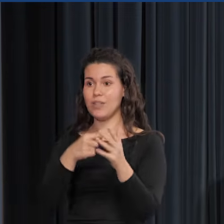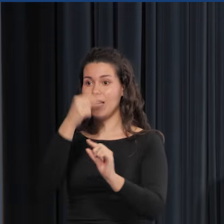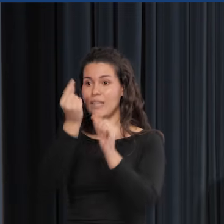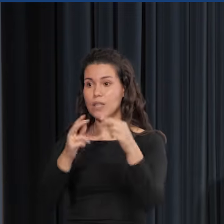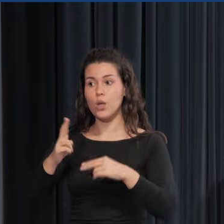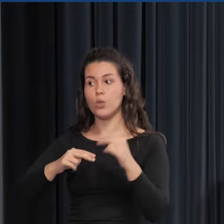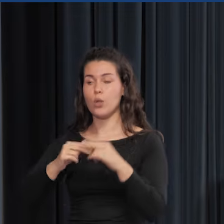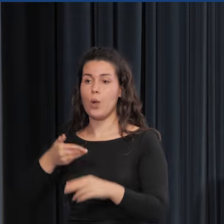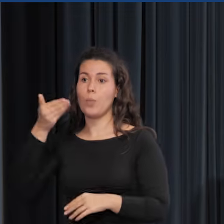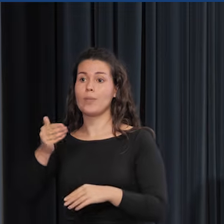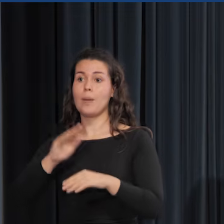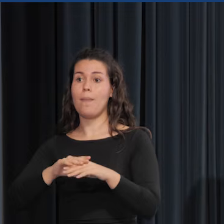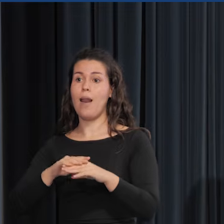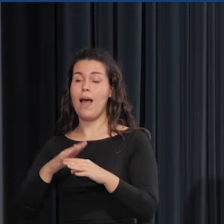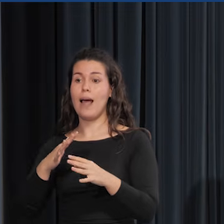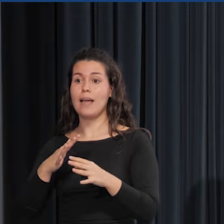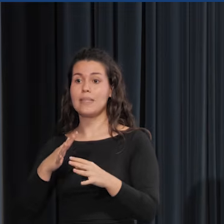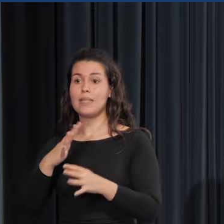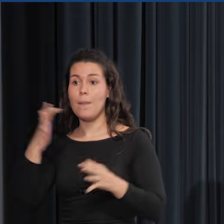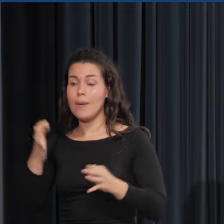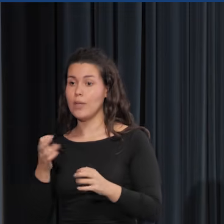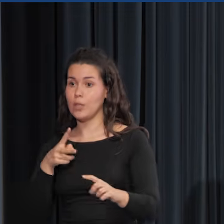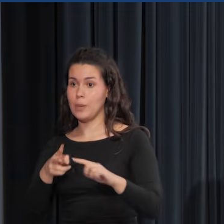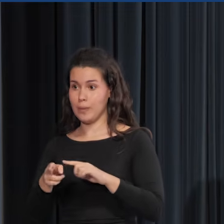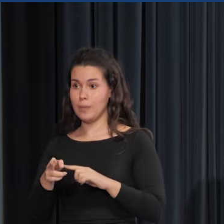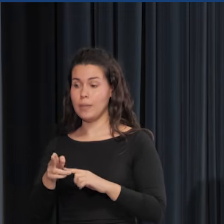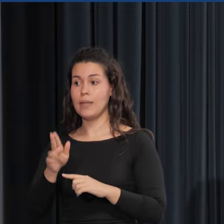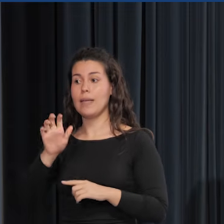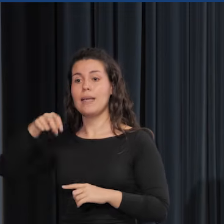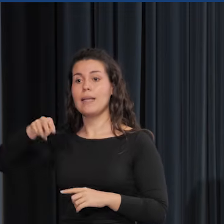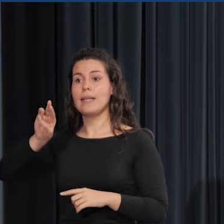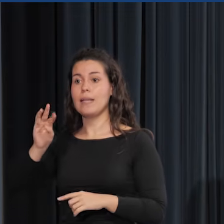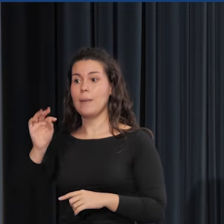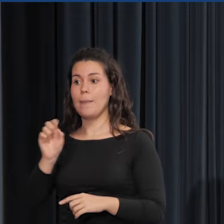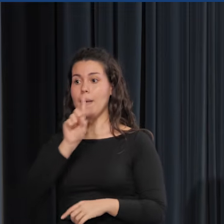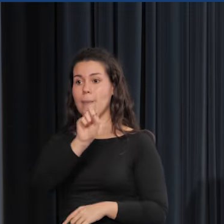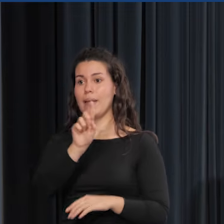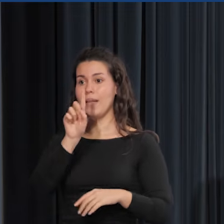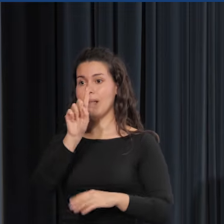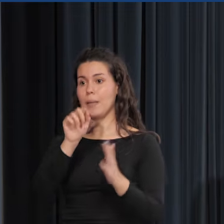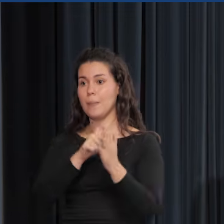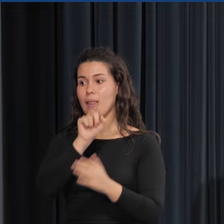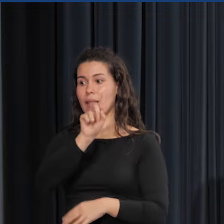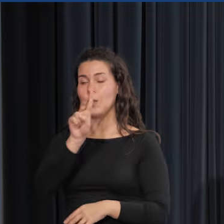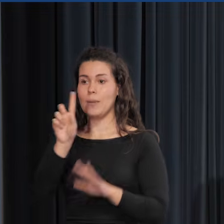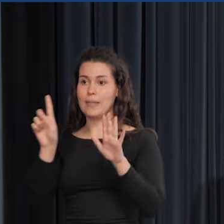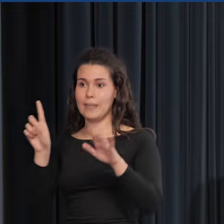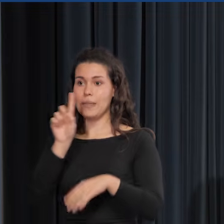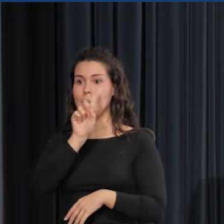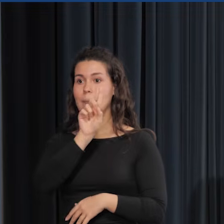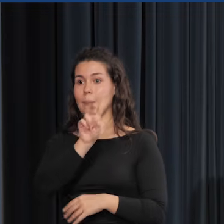riesgos. Así podemos destacar en primer lugar las NTPs 1126, 1127 y 1128, que